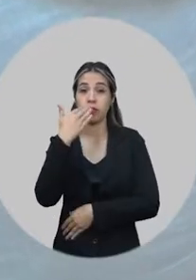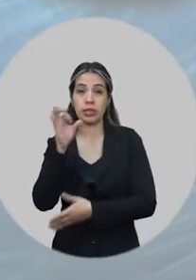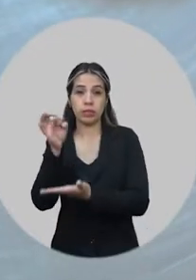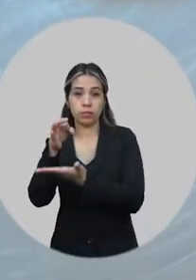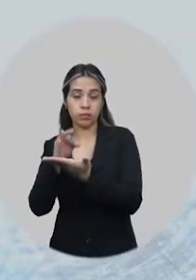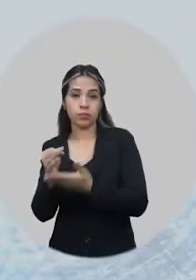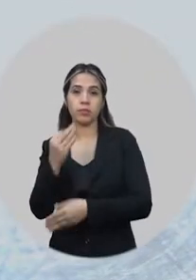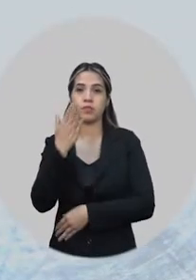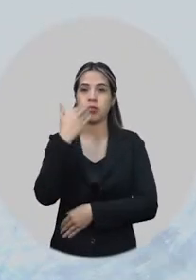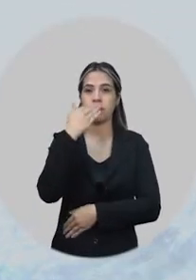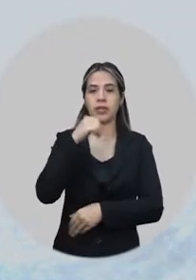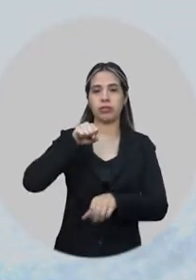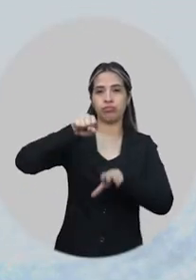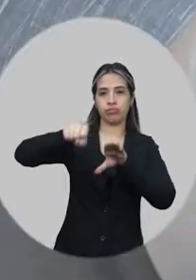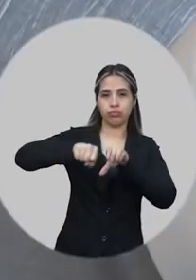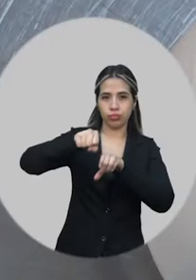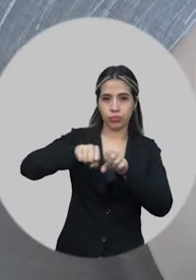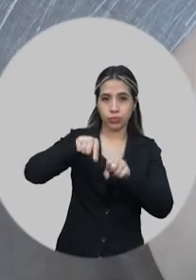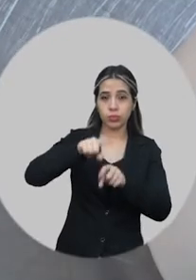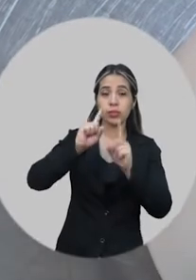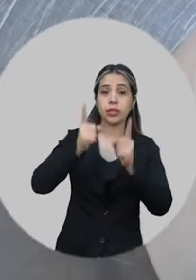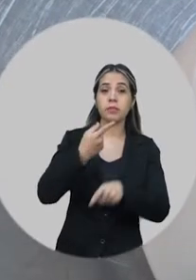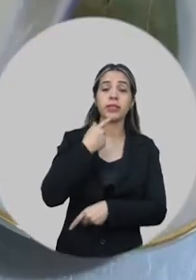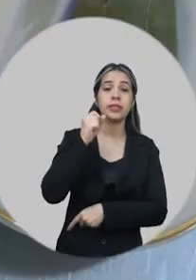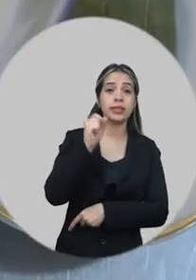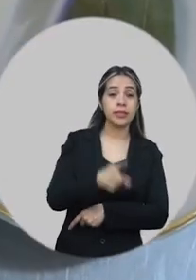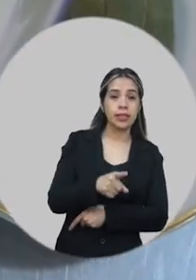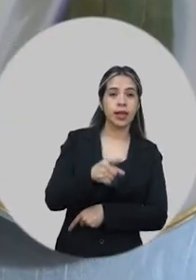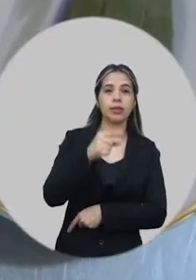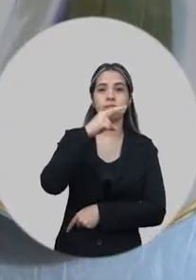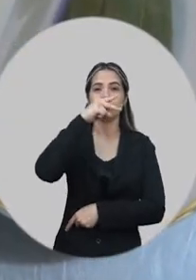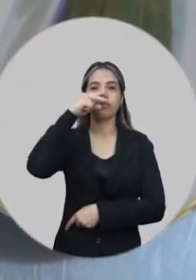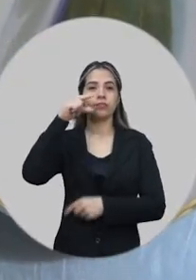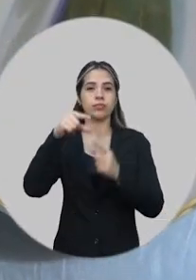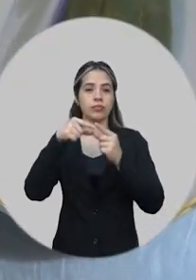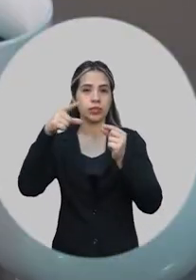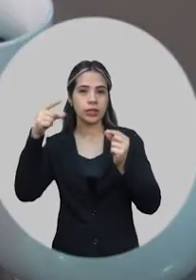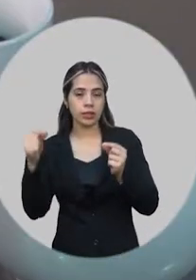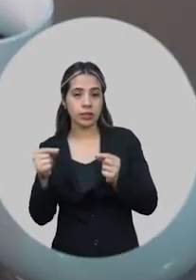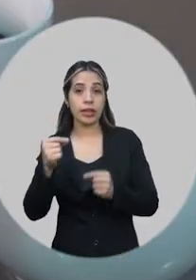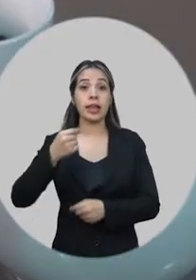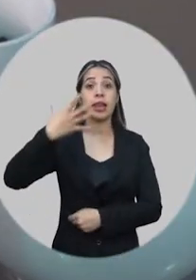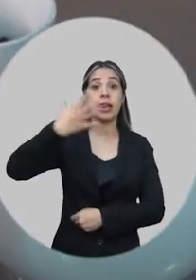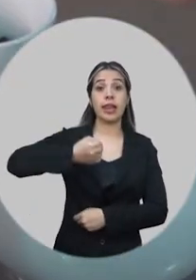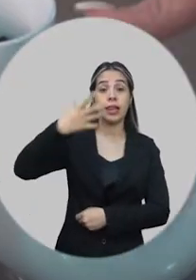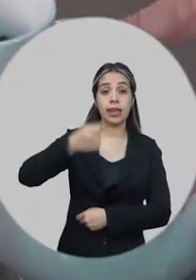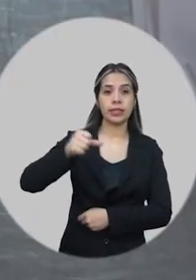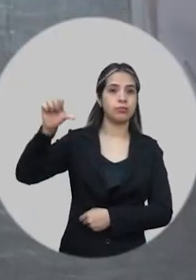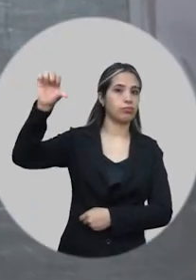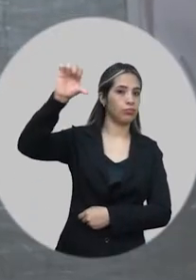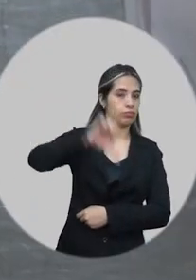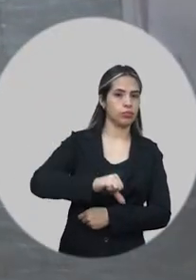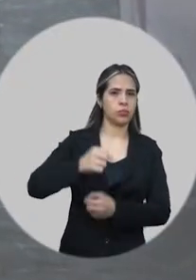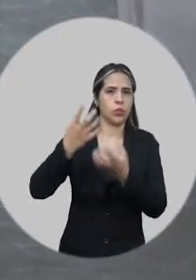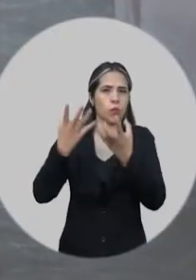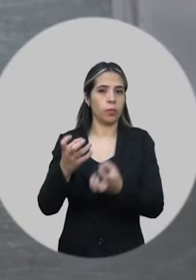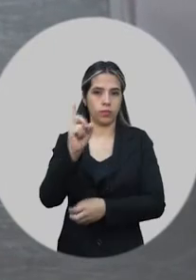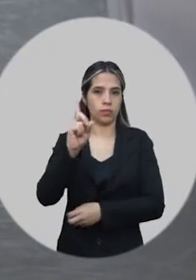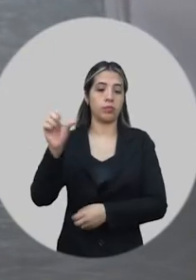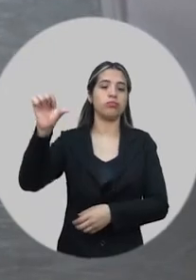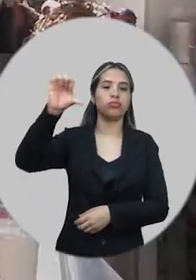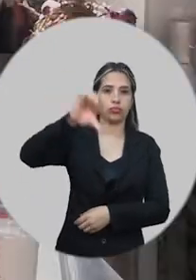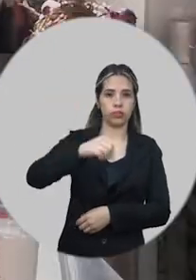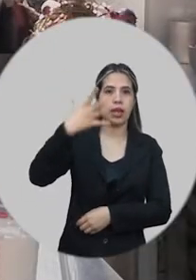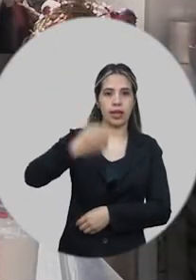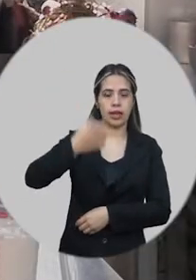pimienta molida, vamos a utilizar sal, laurel, leche entera, no leche descremada, y aceite. Así